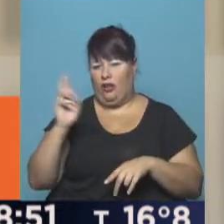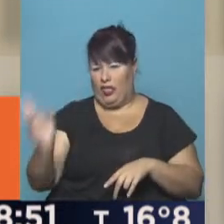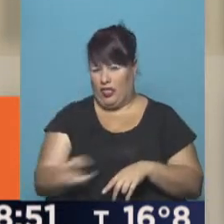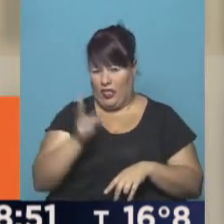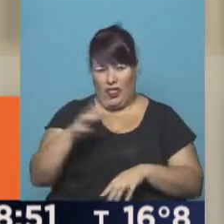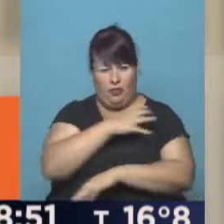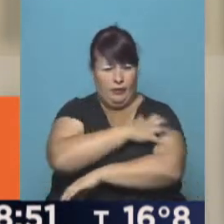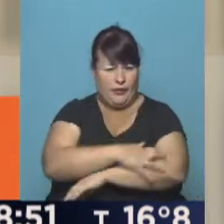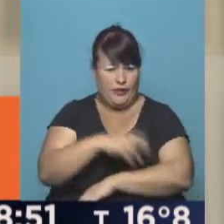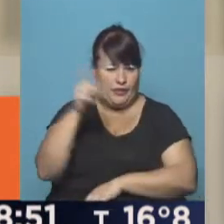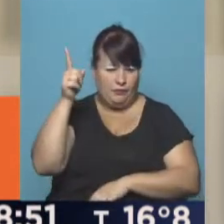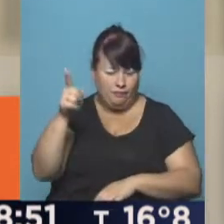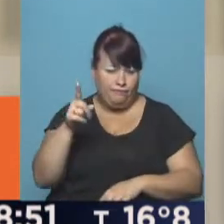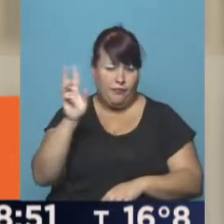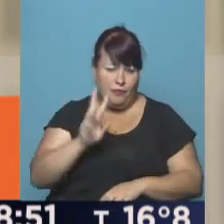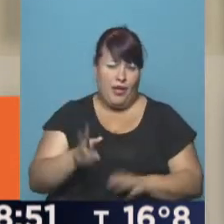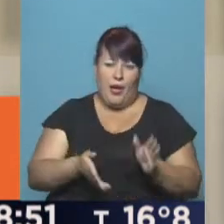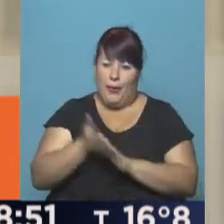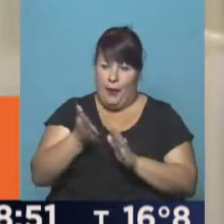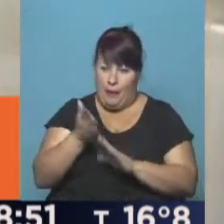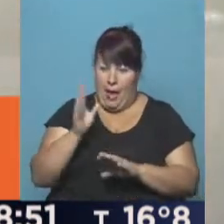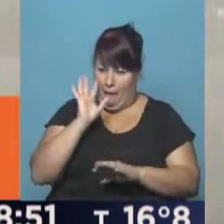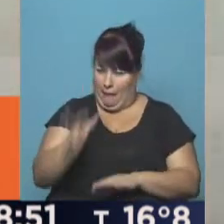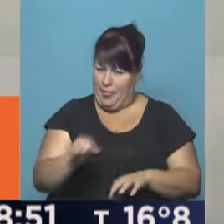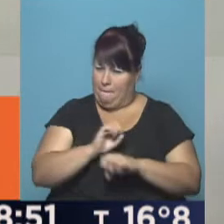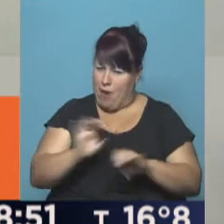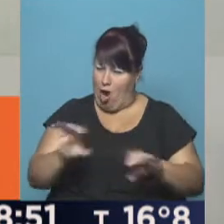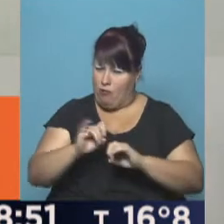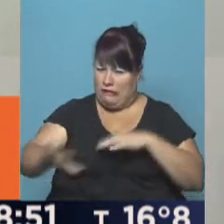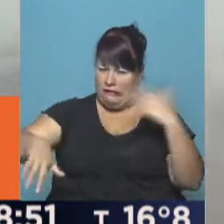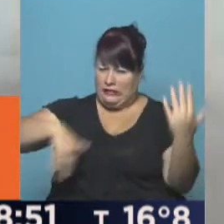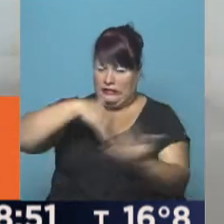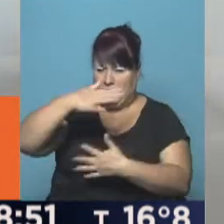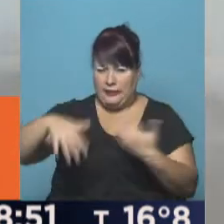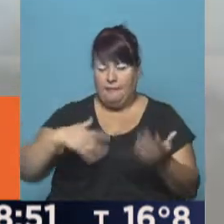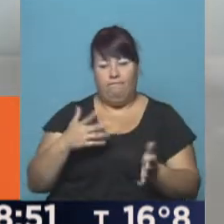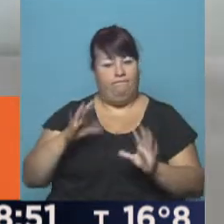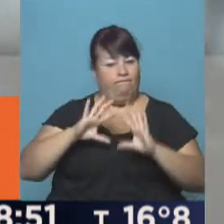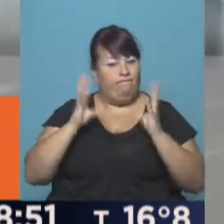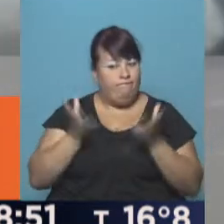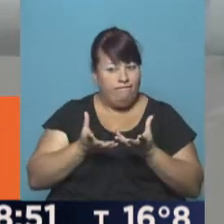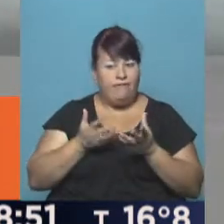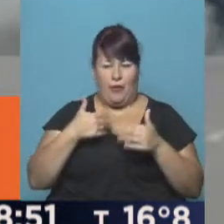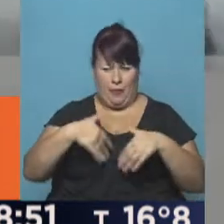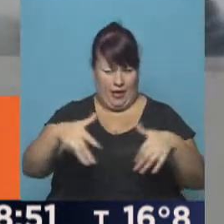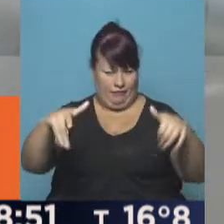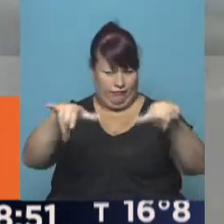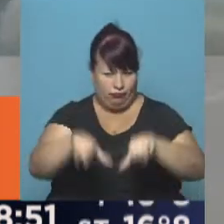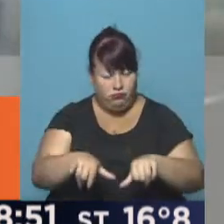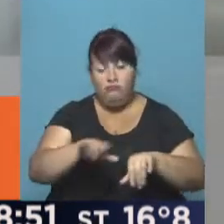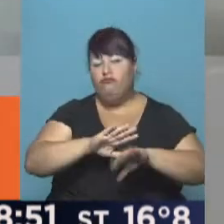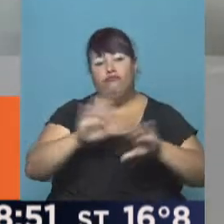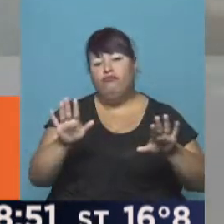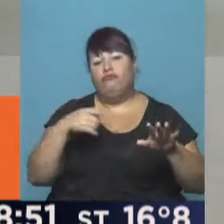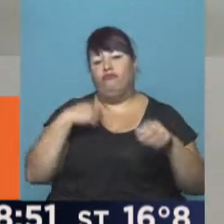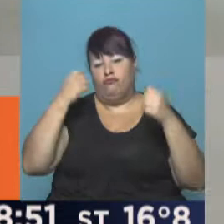estaba atravesando el país. Se avecinaba cada vez más una crisis, todo iba en decadencia.